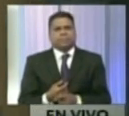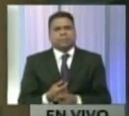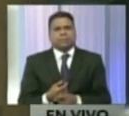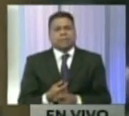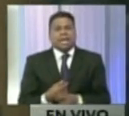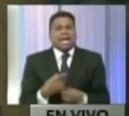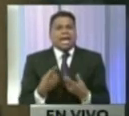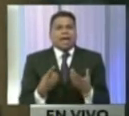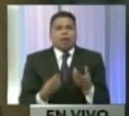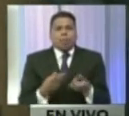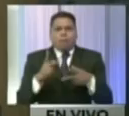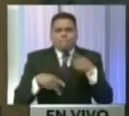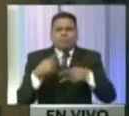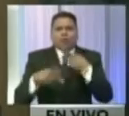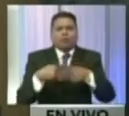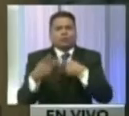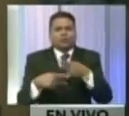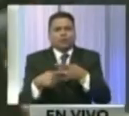es la producción.